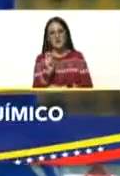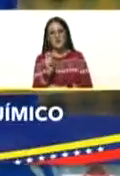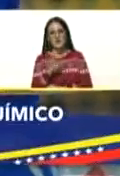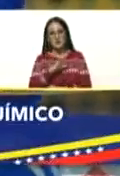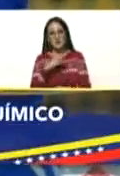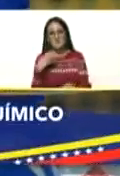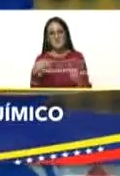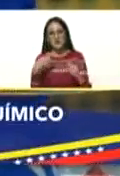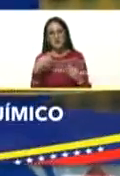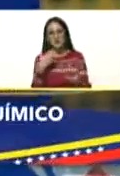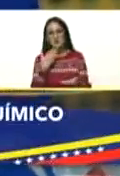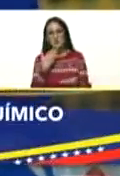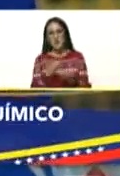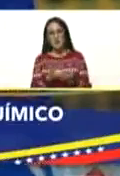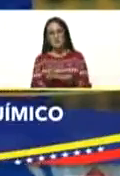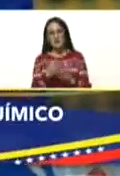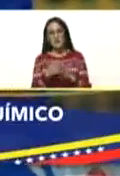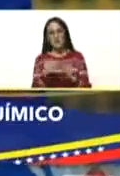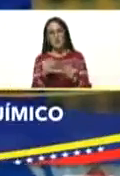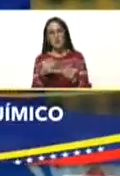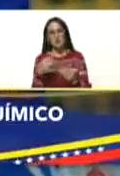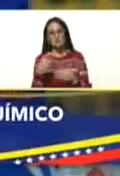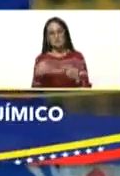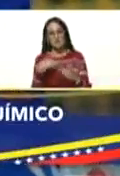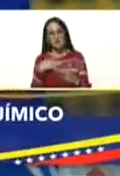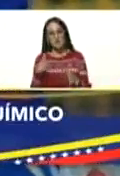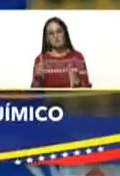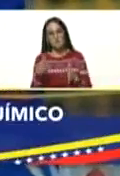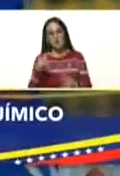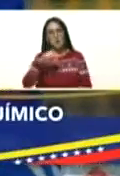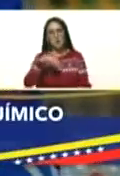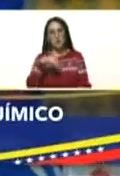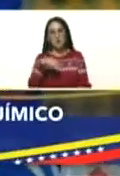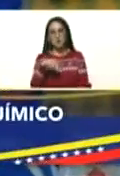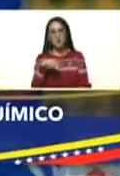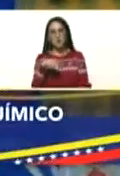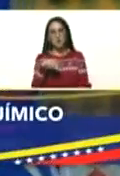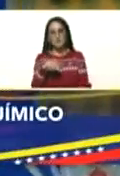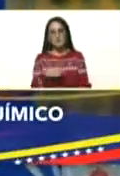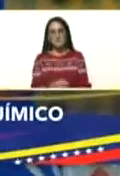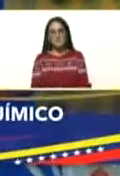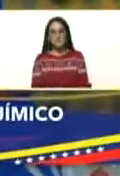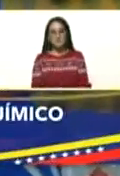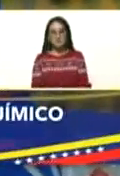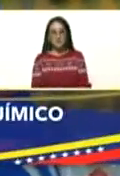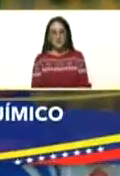plástico gracias a todo este producto que hemos logrado el día de hoy realizar.